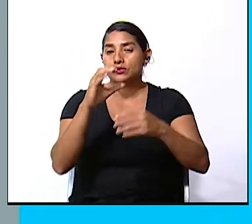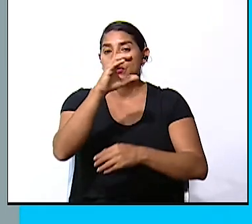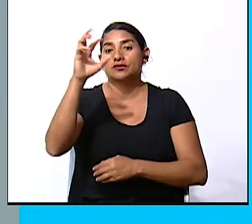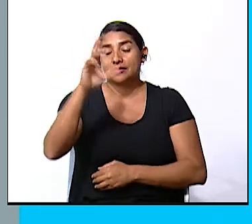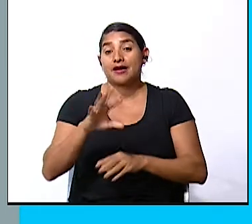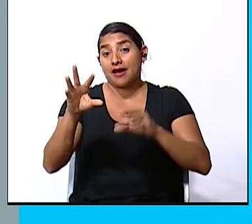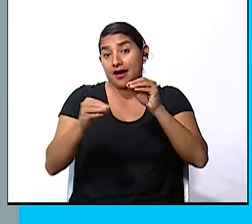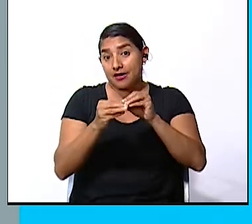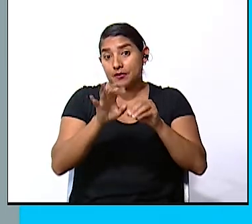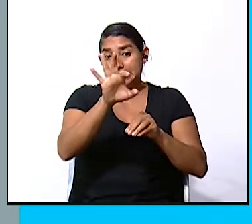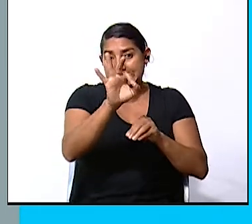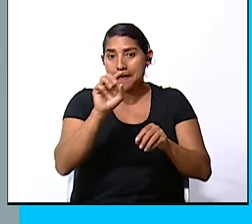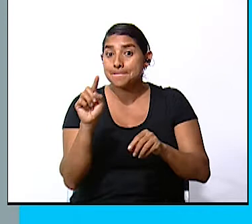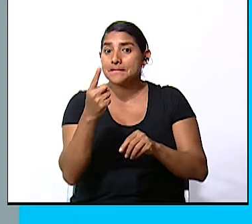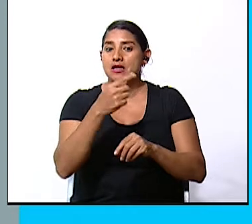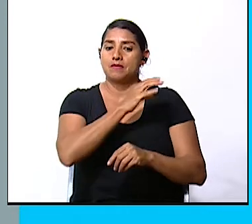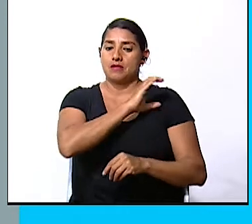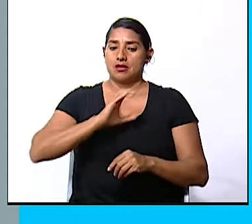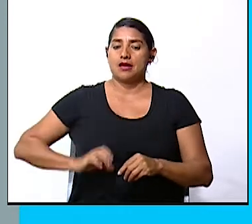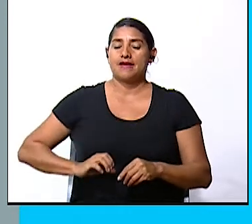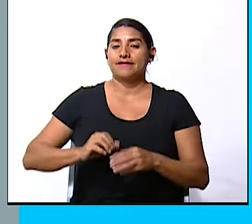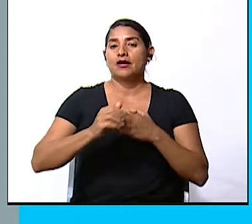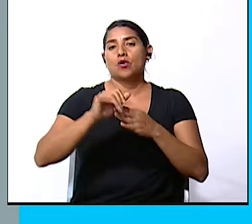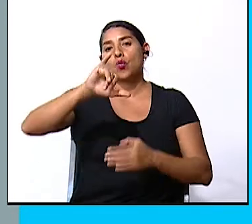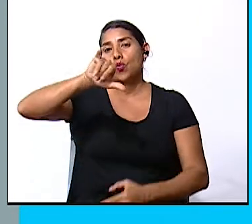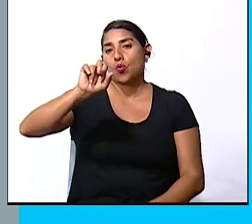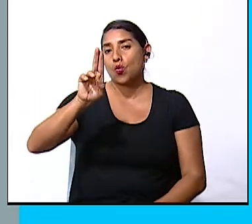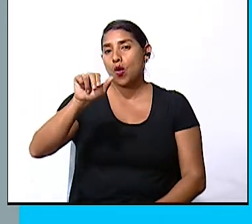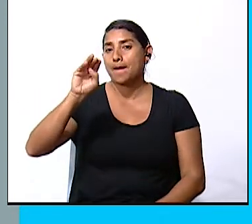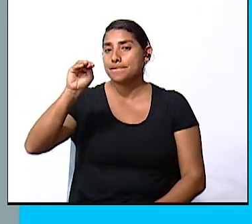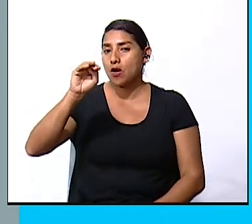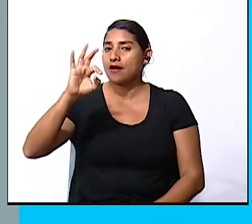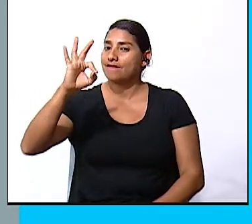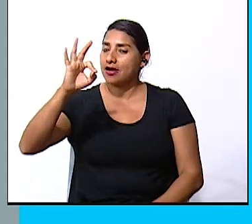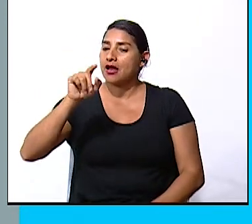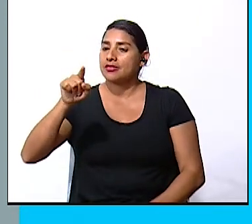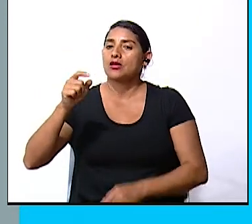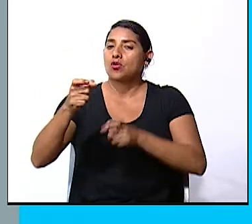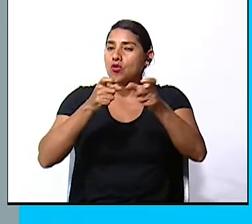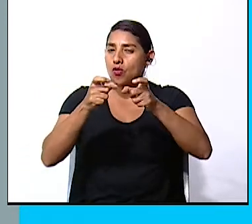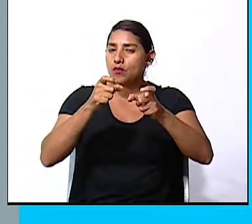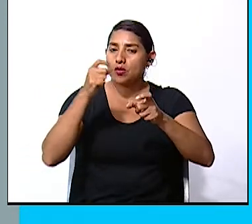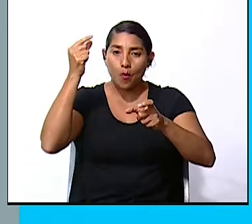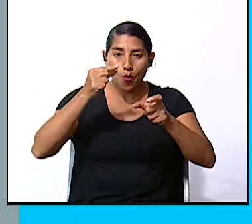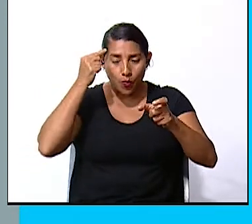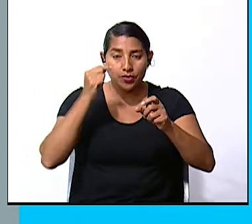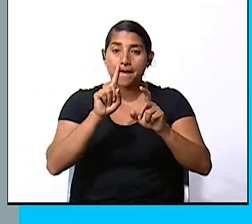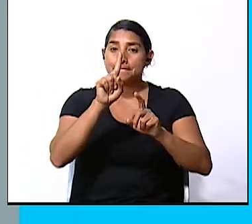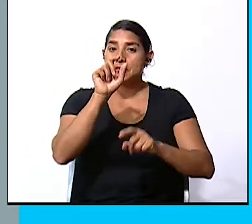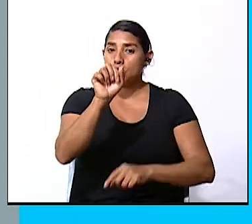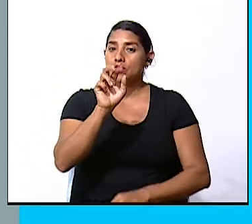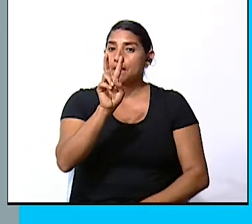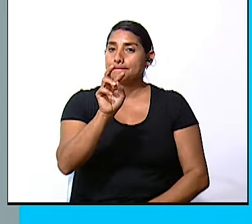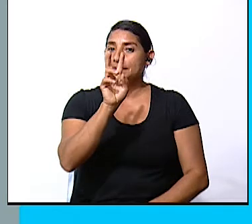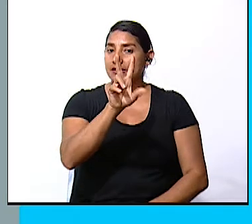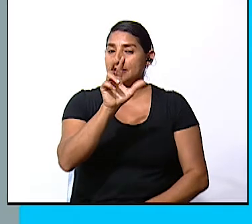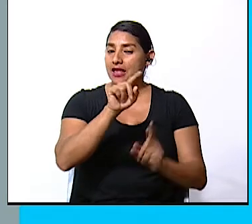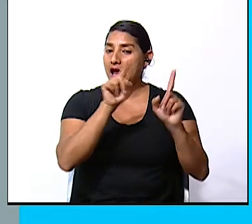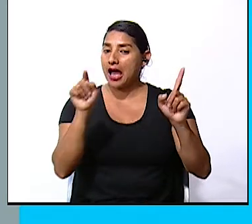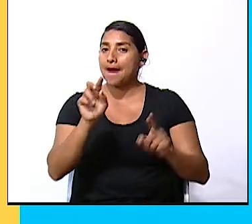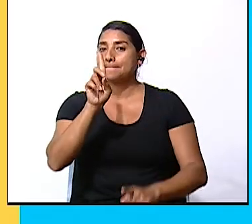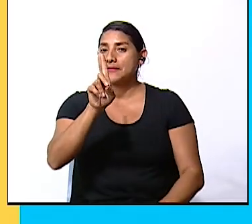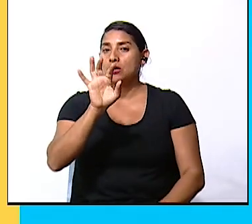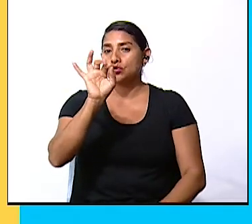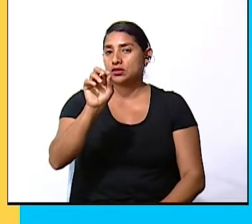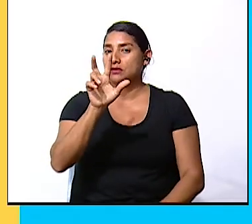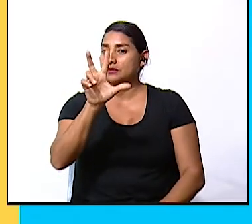además se elige al primer jefe de Estado, Juan Mora Fernández, quien gobernaría el país de 1823 a 1833.